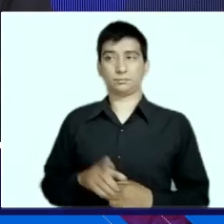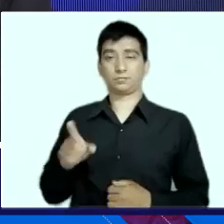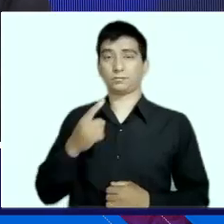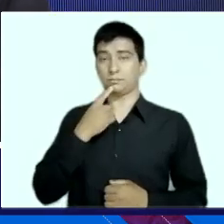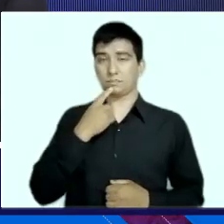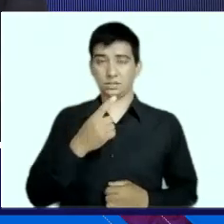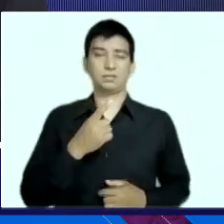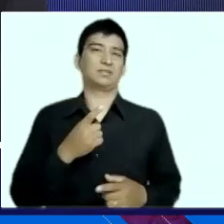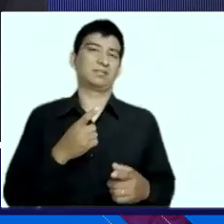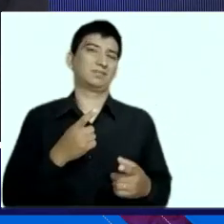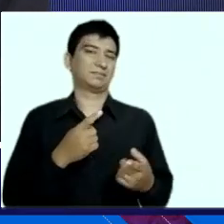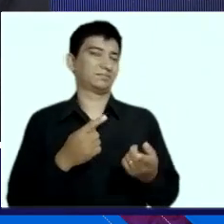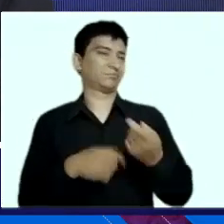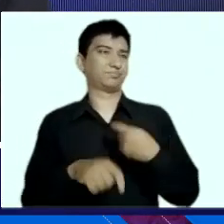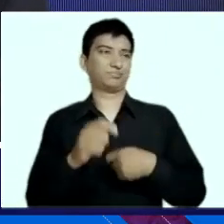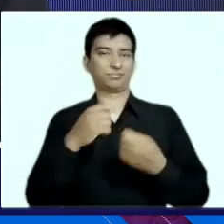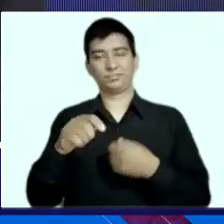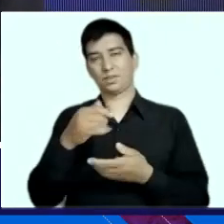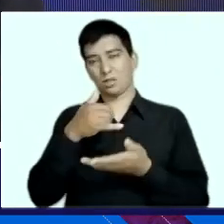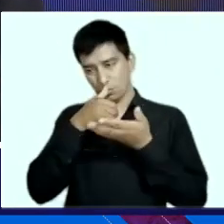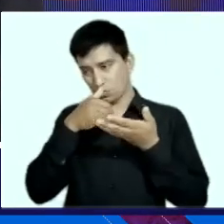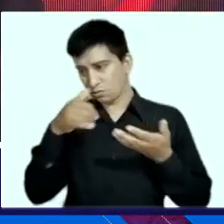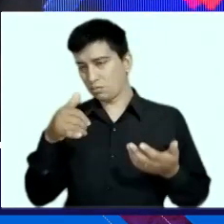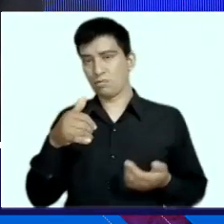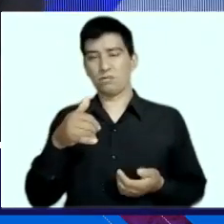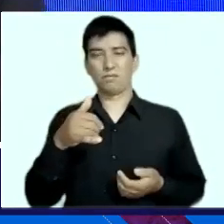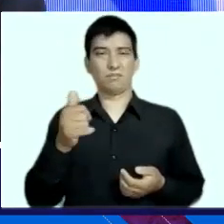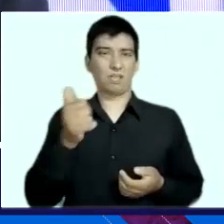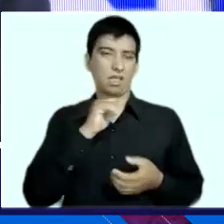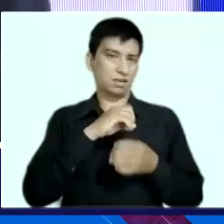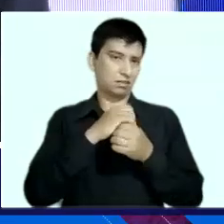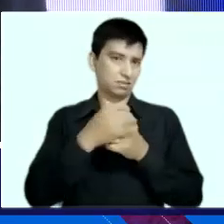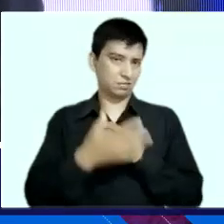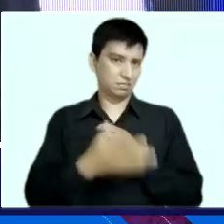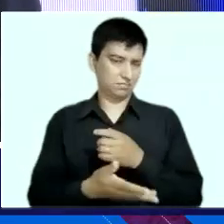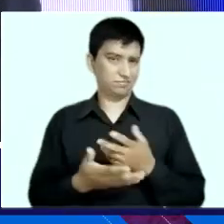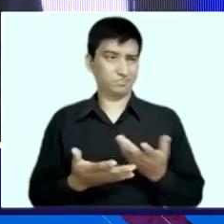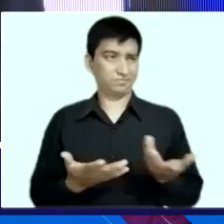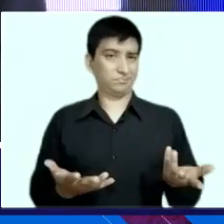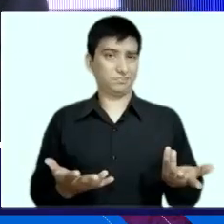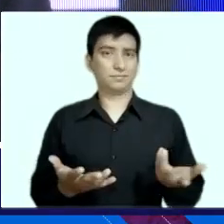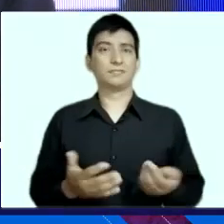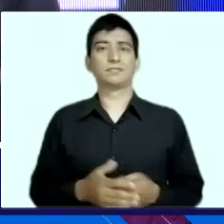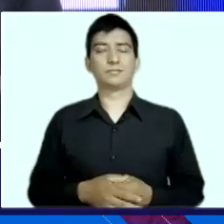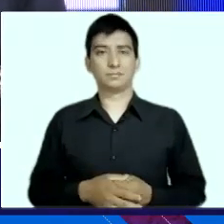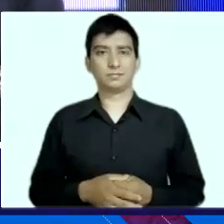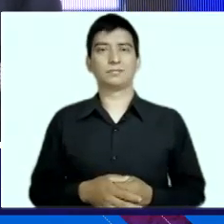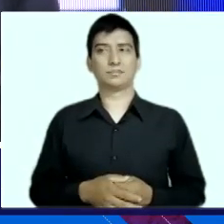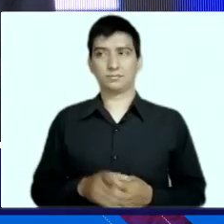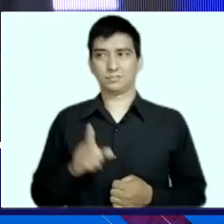drogas, alcohol. No nada nuevo para nosotros, ¿verdad? Pero expone totalmente a las